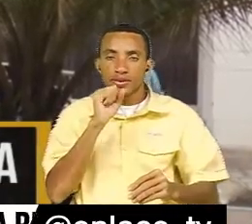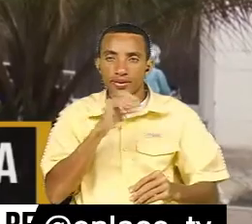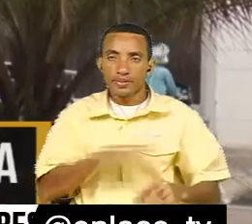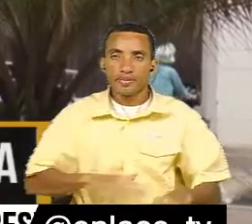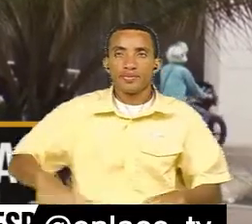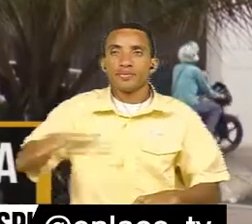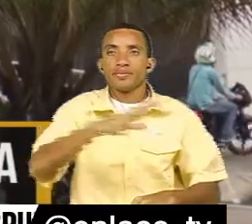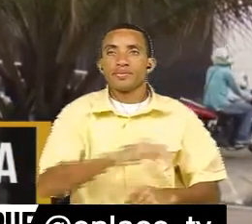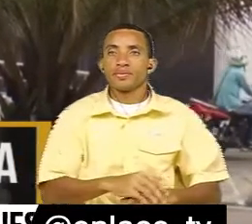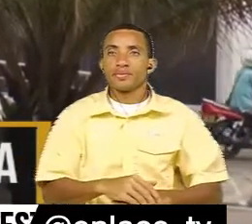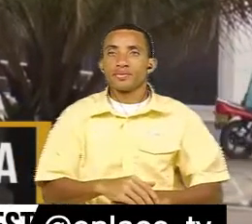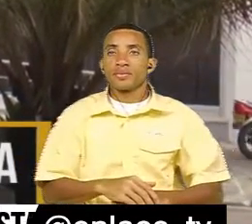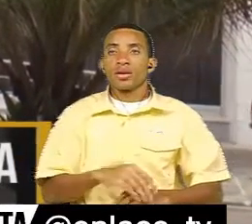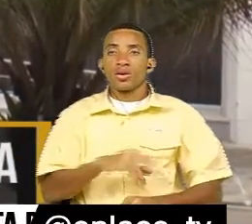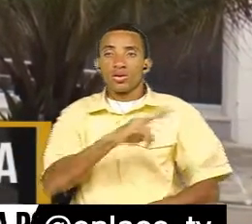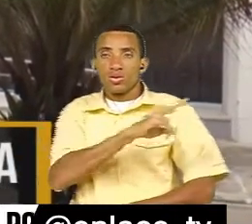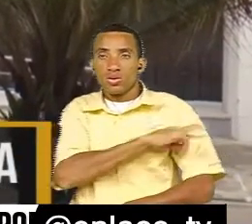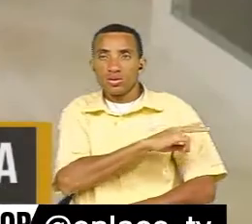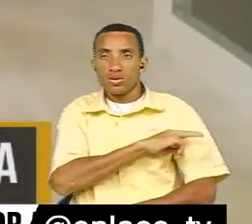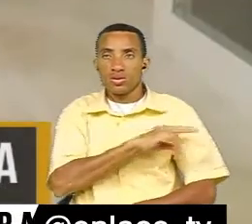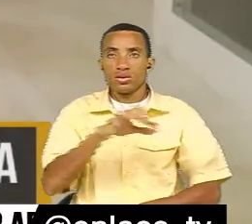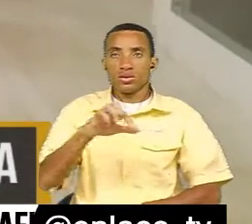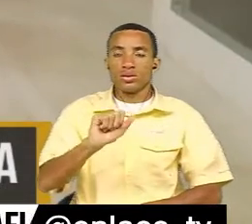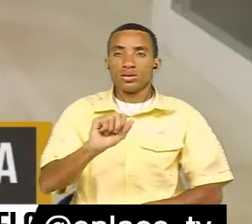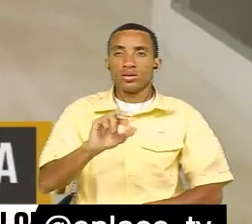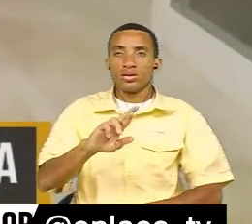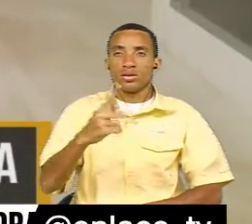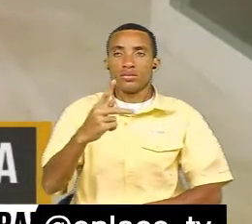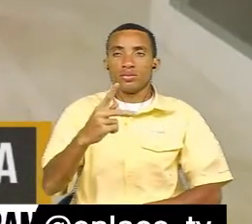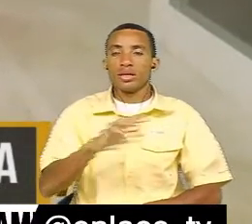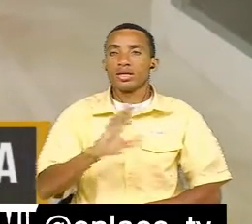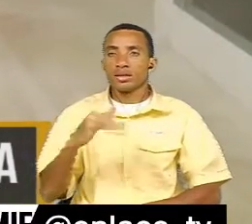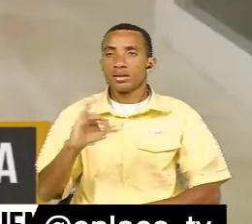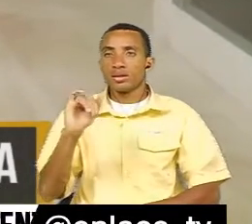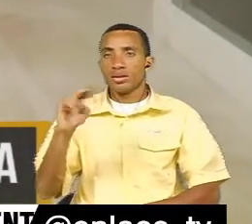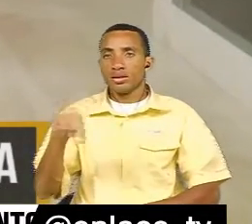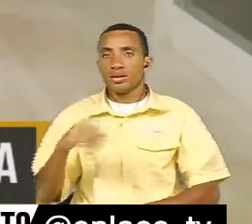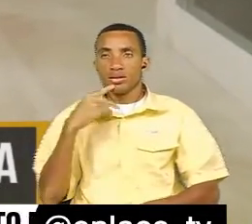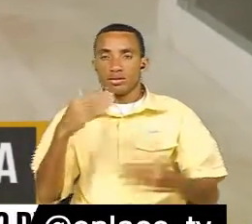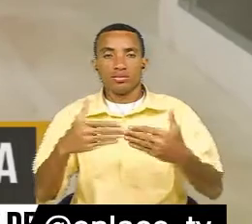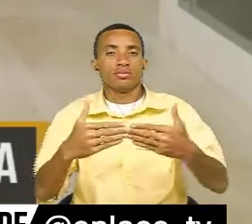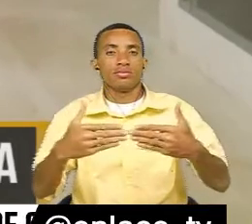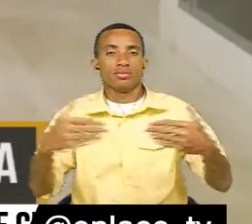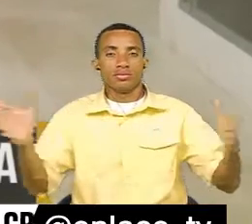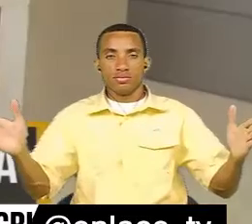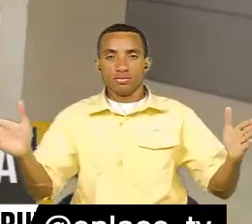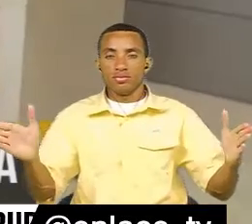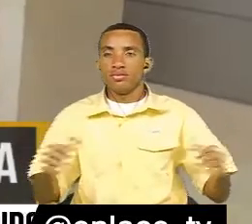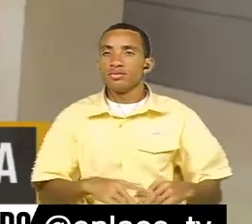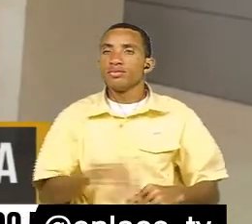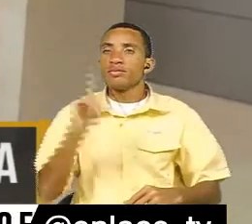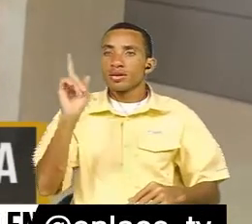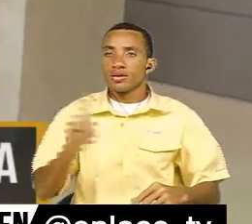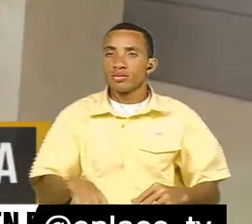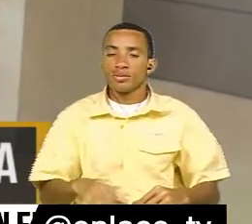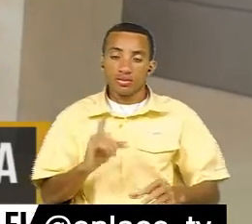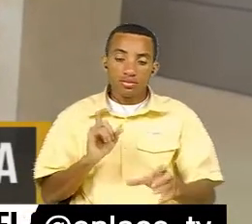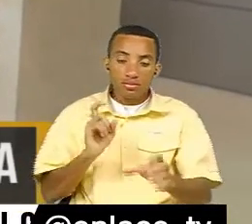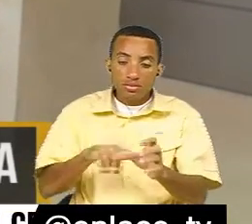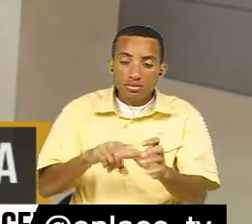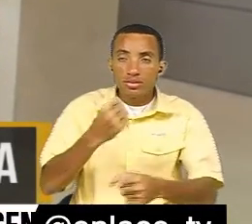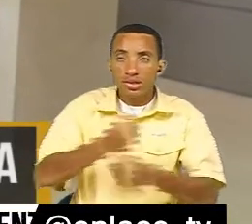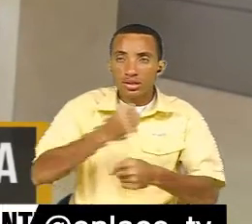Inn es uno de ellos y con una inversión de más de 20.000 millones de pesos abrió sus puertas al público, en donde además afirman emplean directamente